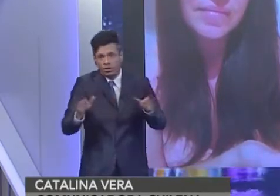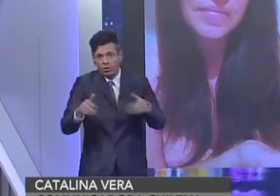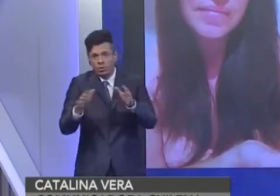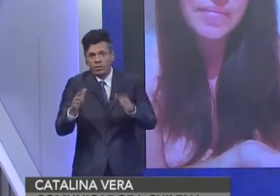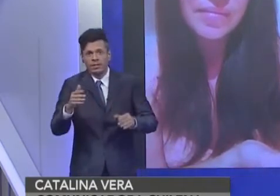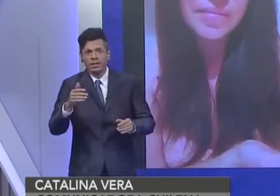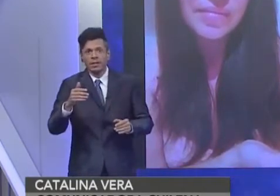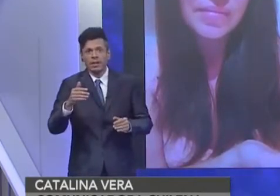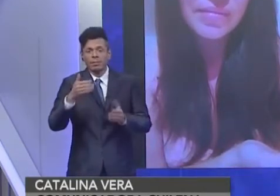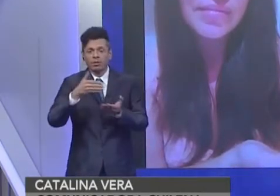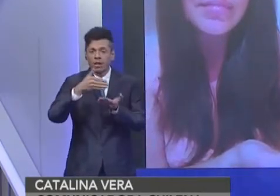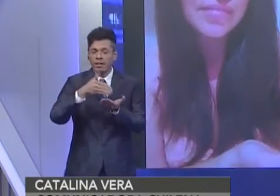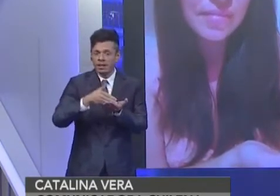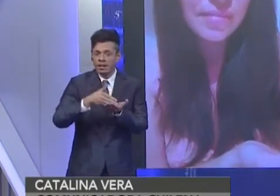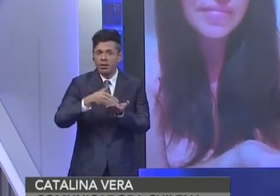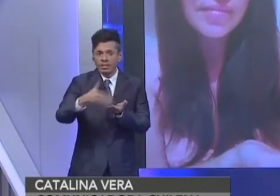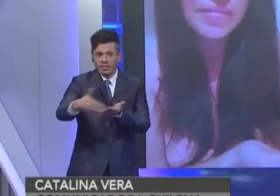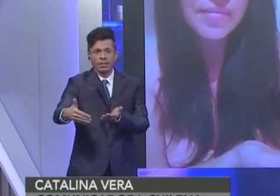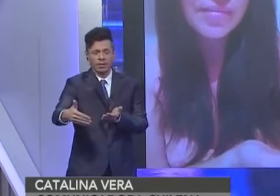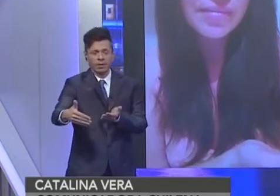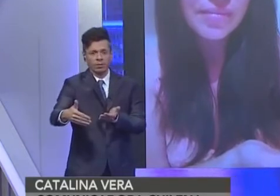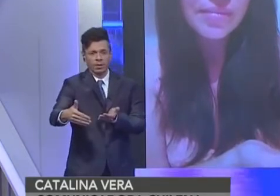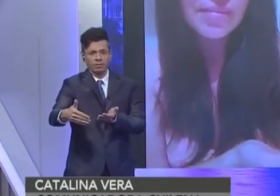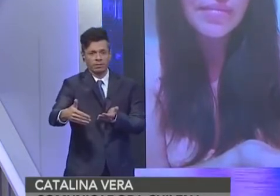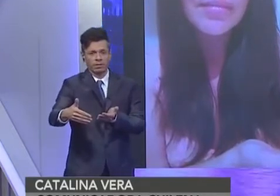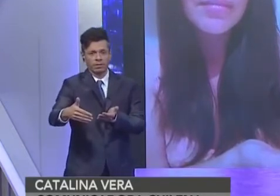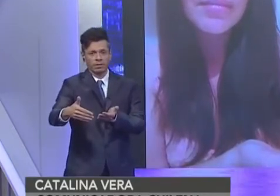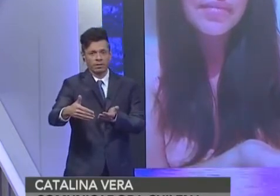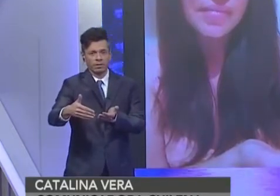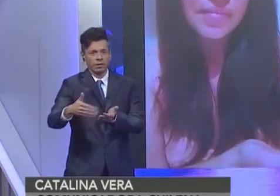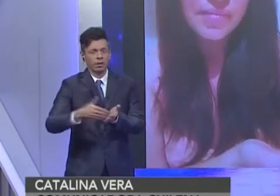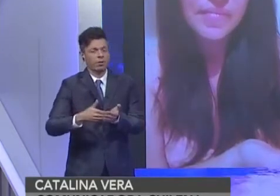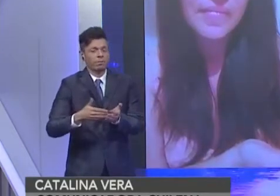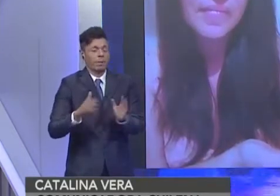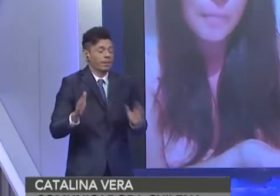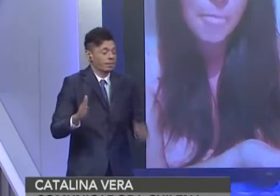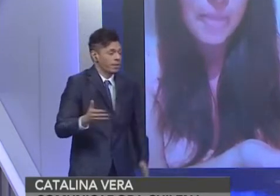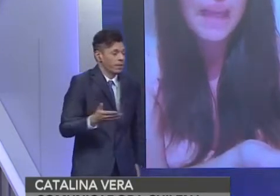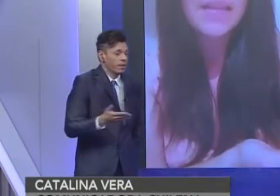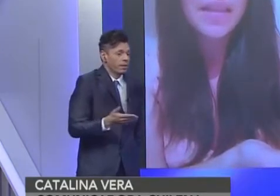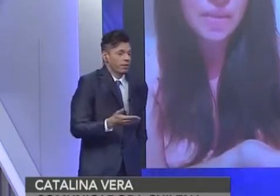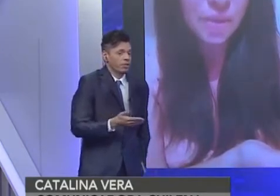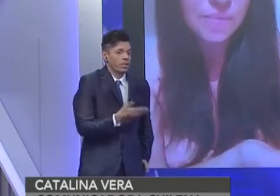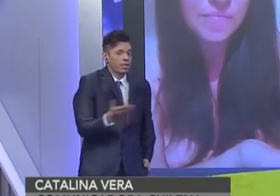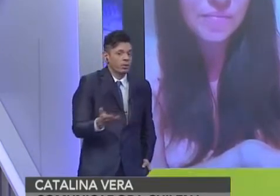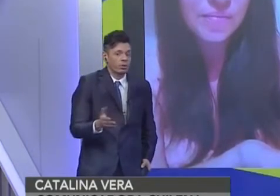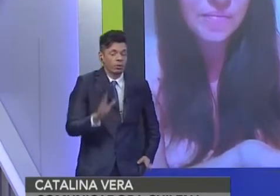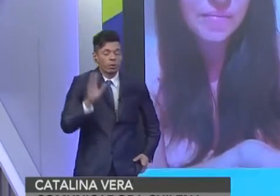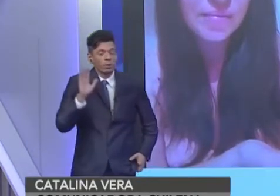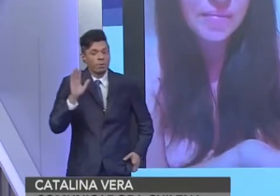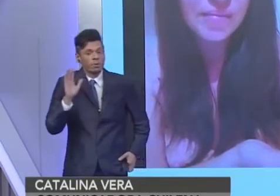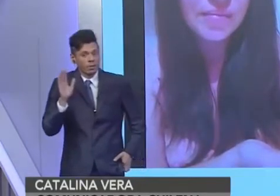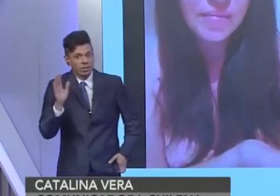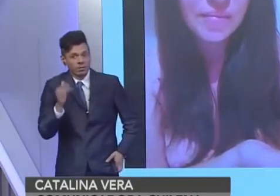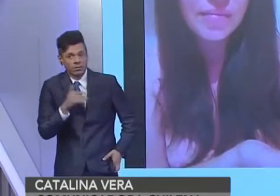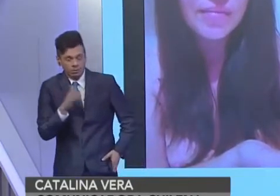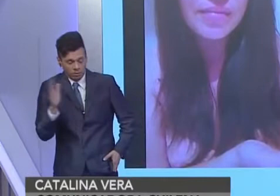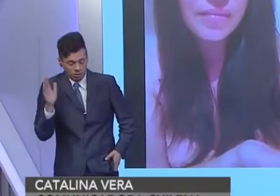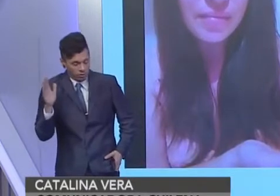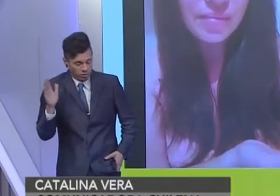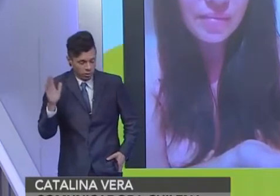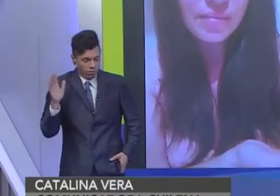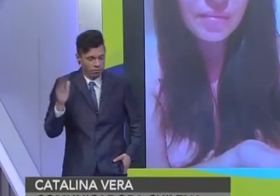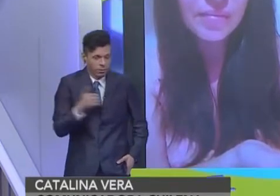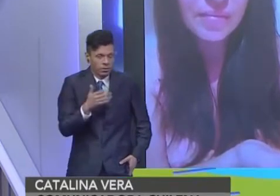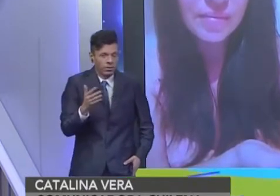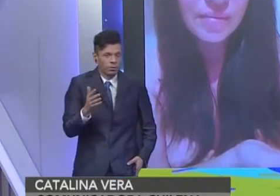ya es opinión y es un debate, la persona de riesgo que sí se quiere vacunar. Digo, no, me parece a mí que no sería una solución, pero es mi opinión, no